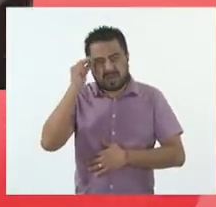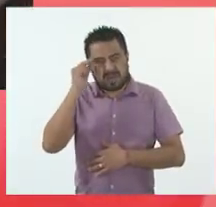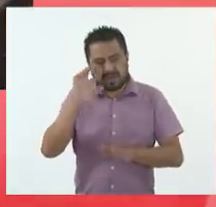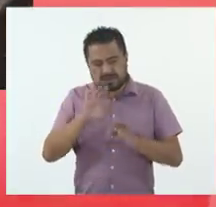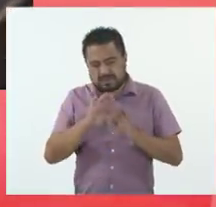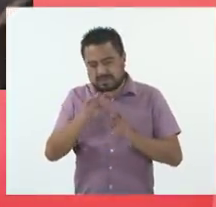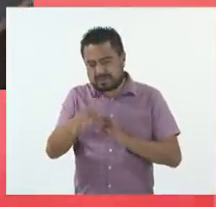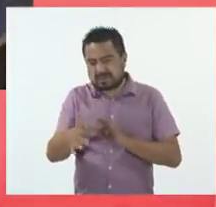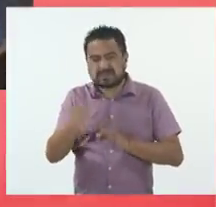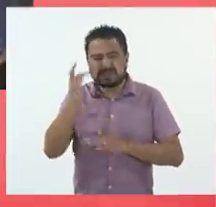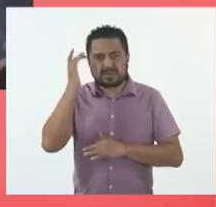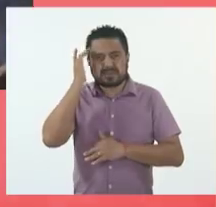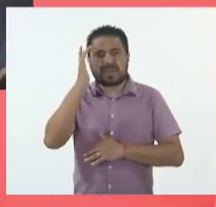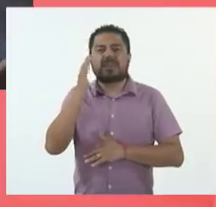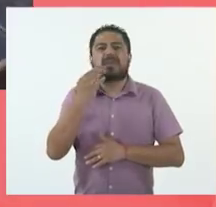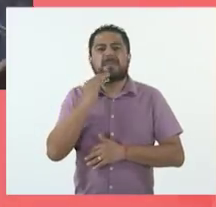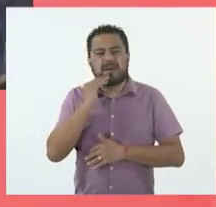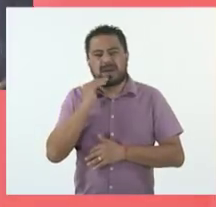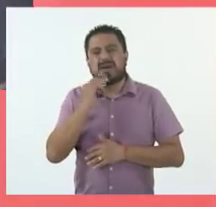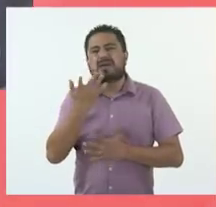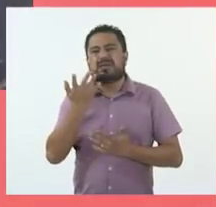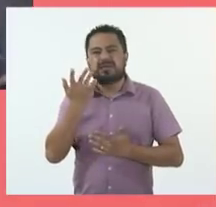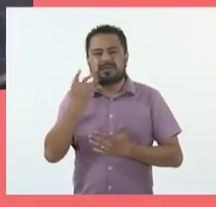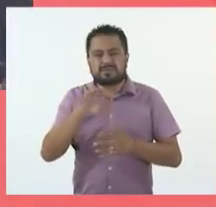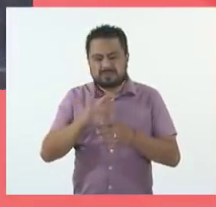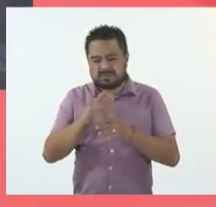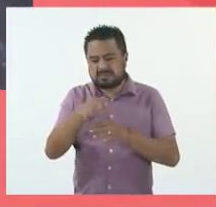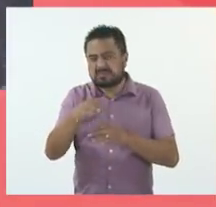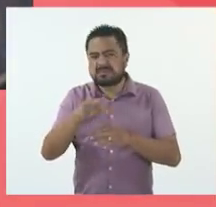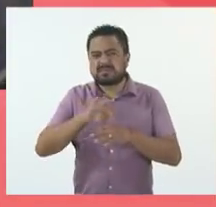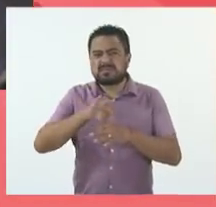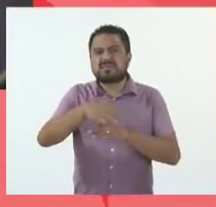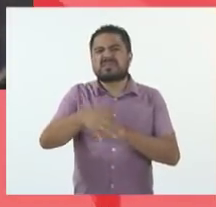tiene Santa María, cáscara de